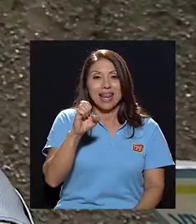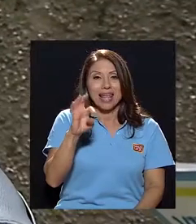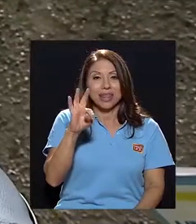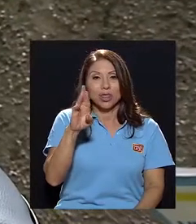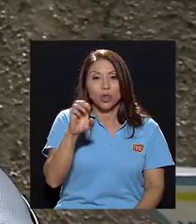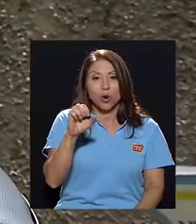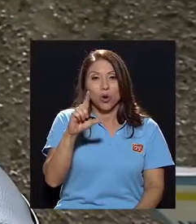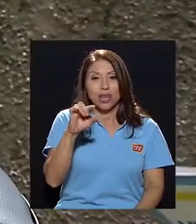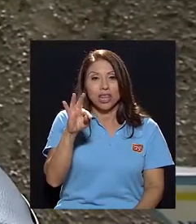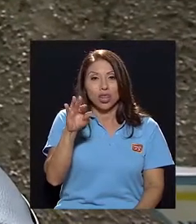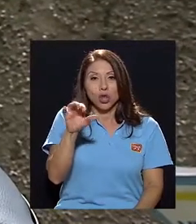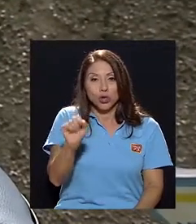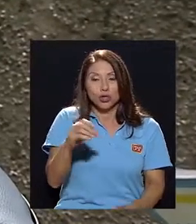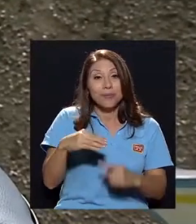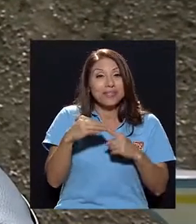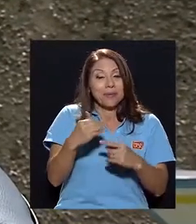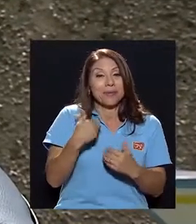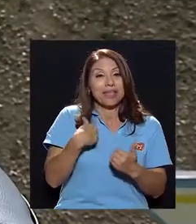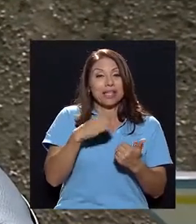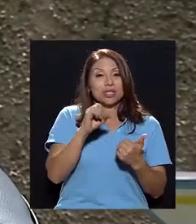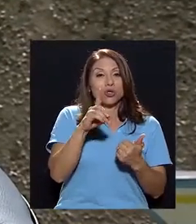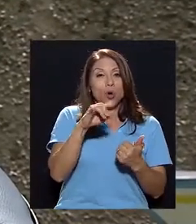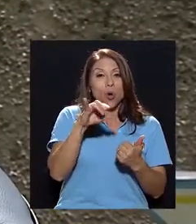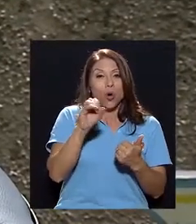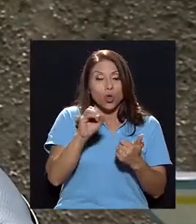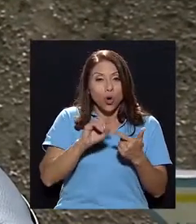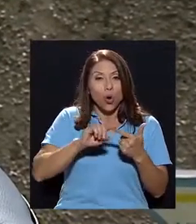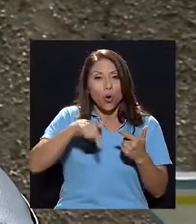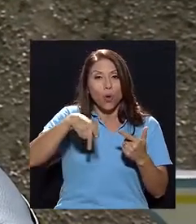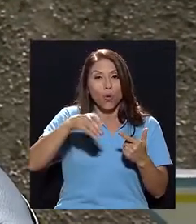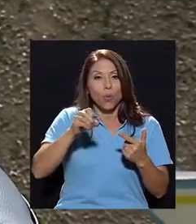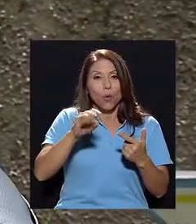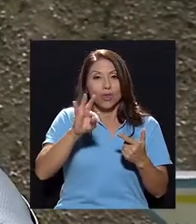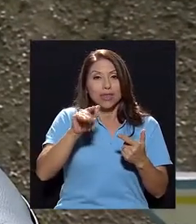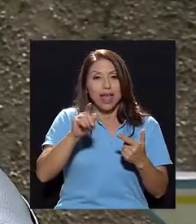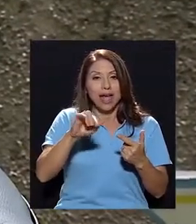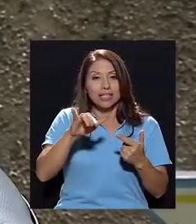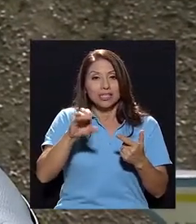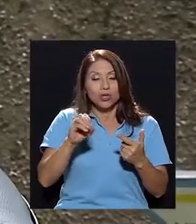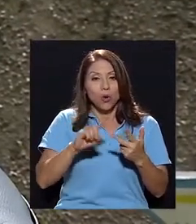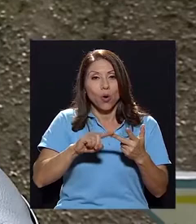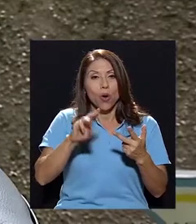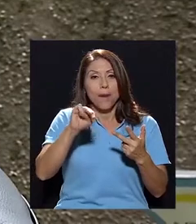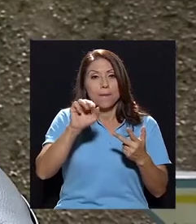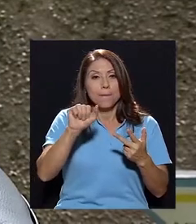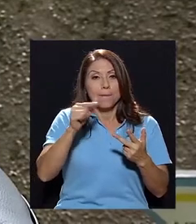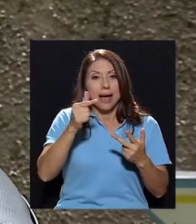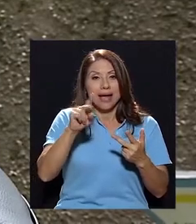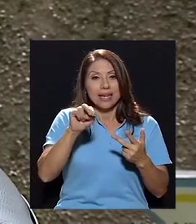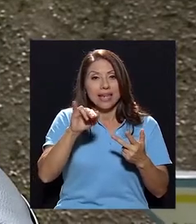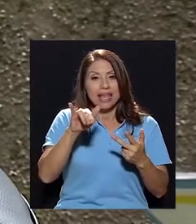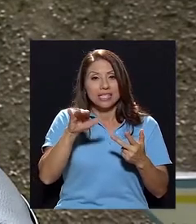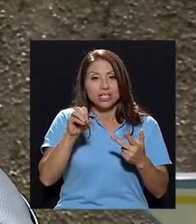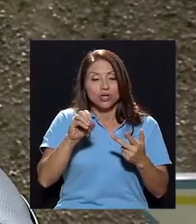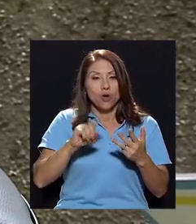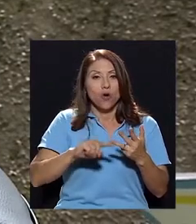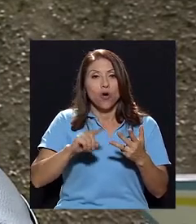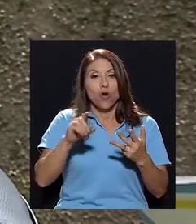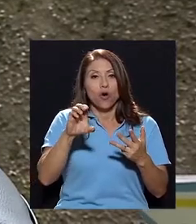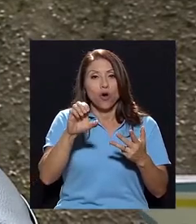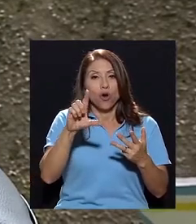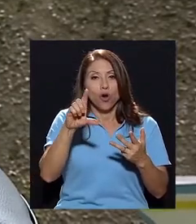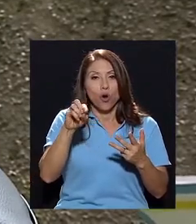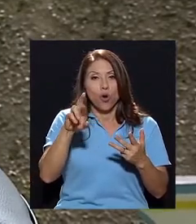sodio. Y algunas vienen con potasio, con magnesio, con cloro. Uh-huh. Esas pastillas sirven si la persona va a